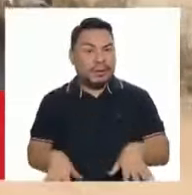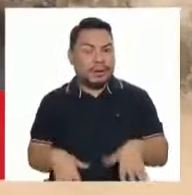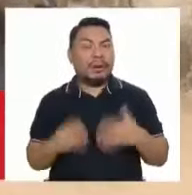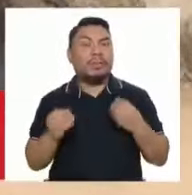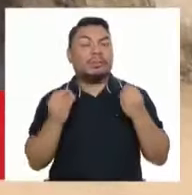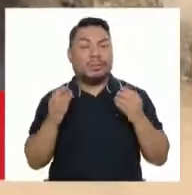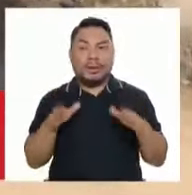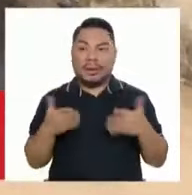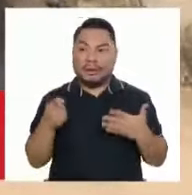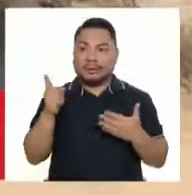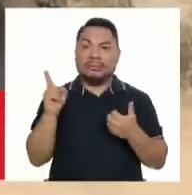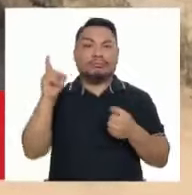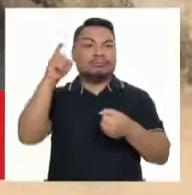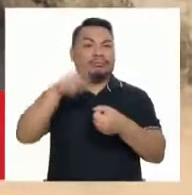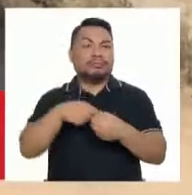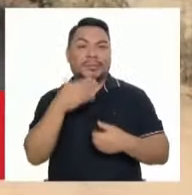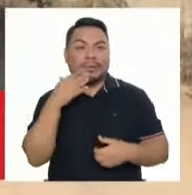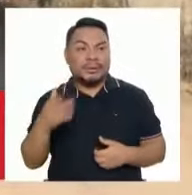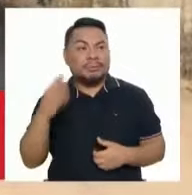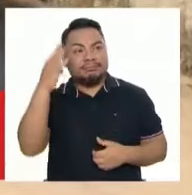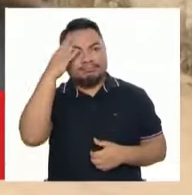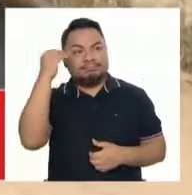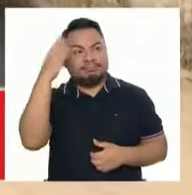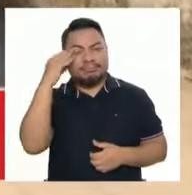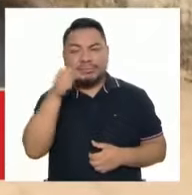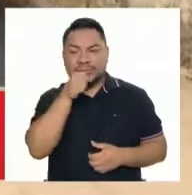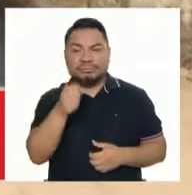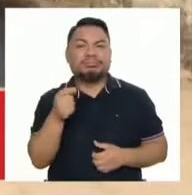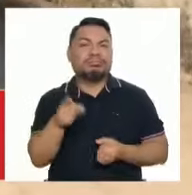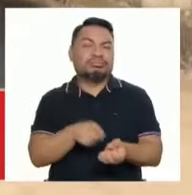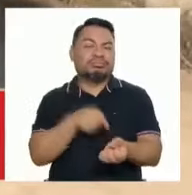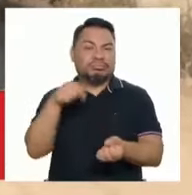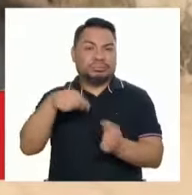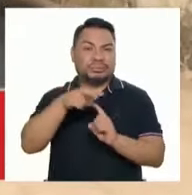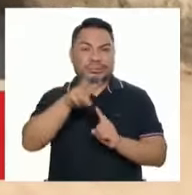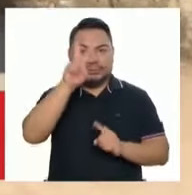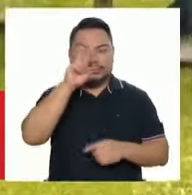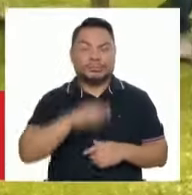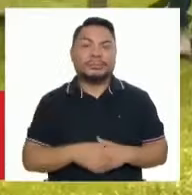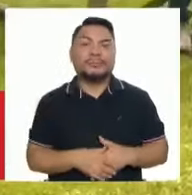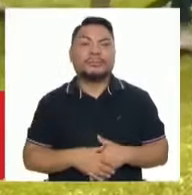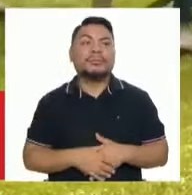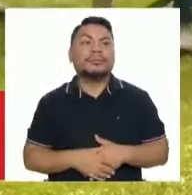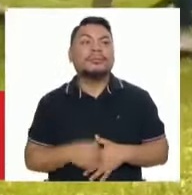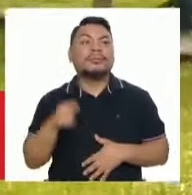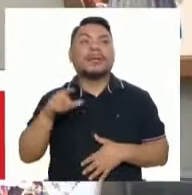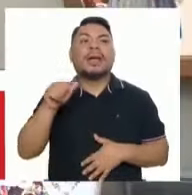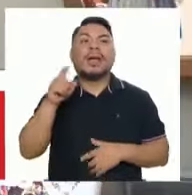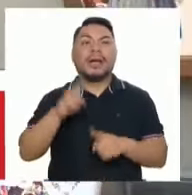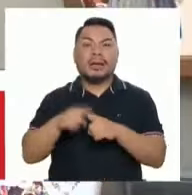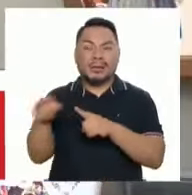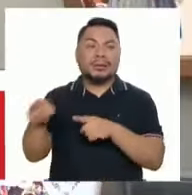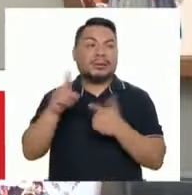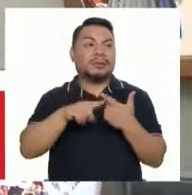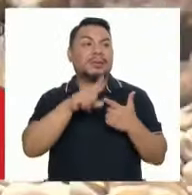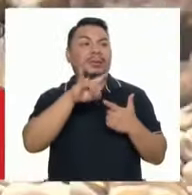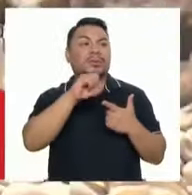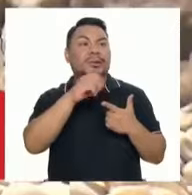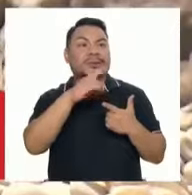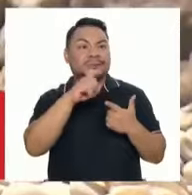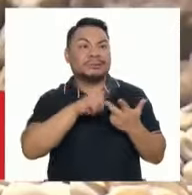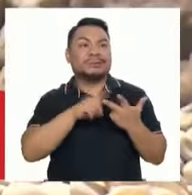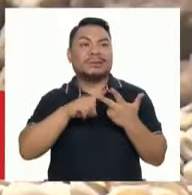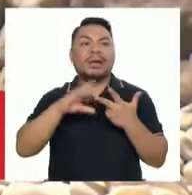es que cuenta con la participación de experimentados reporteros de nuestra señal televisiva, Alex Vigo, Luis Cáceres